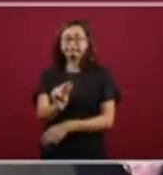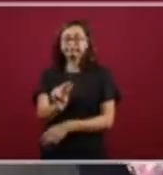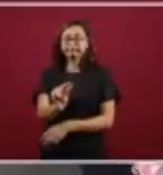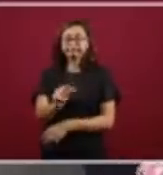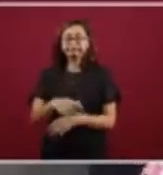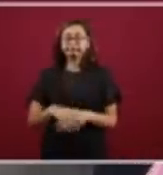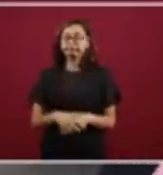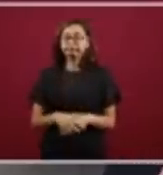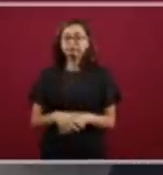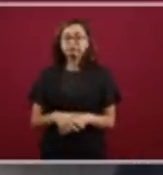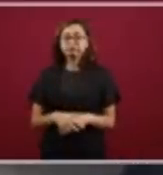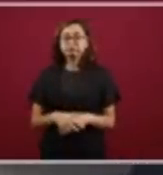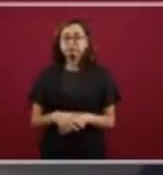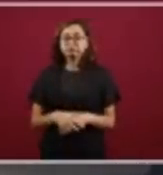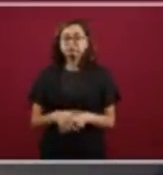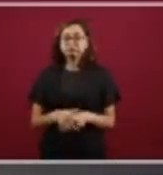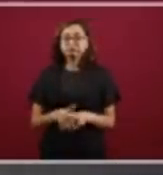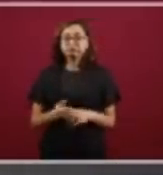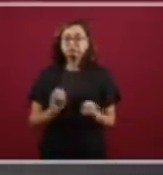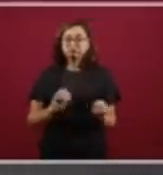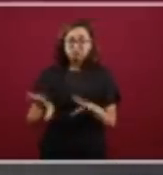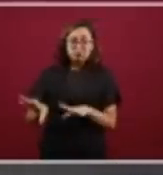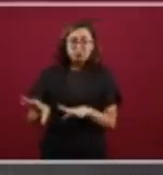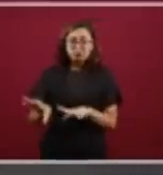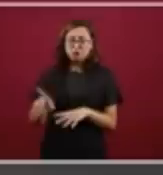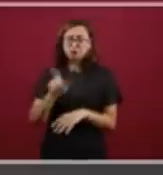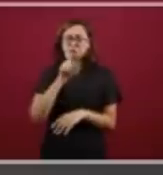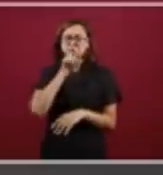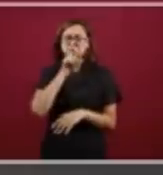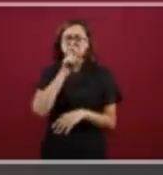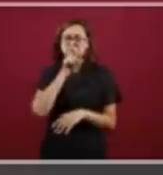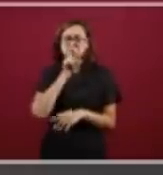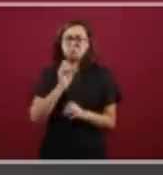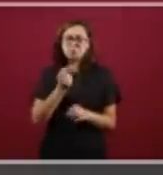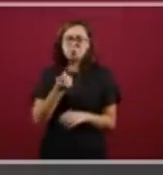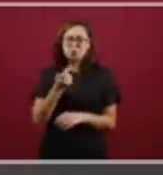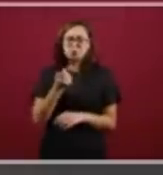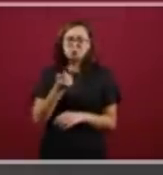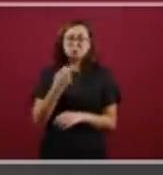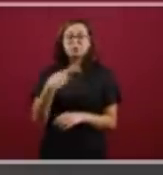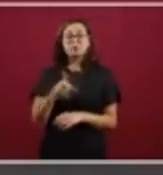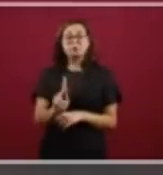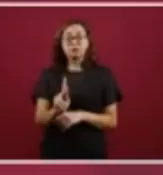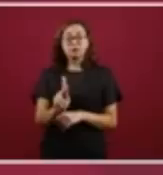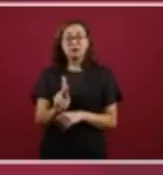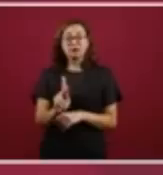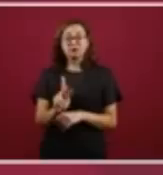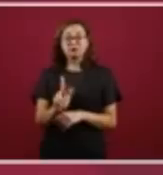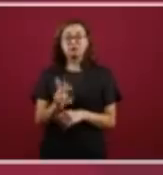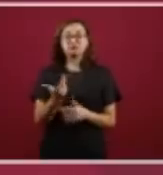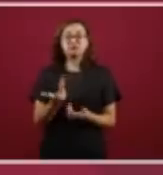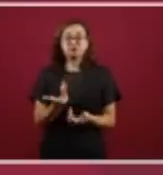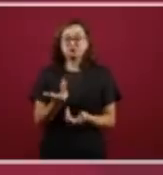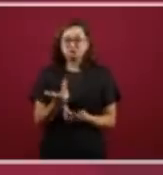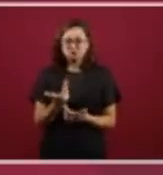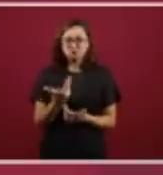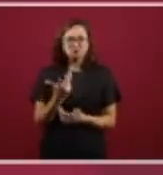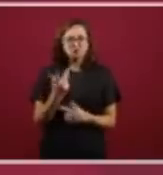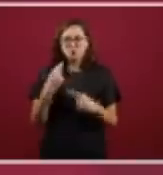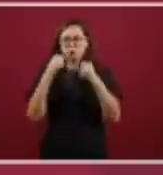donde se le abandona al adulto mayor, pero aún con la ayuda que le dan los hijos a los